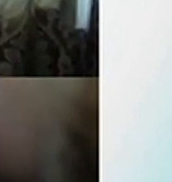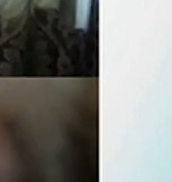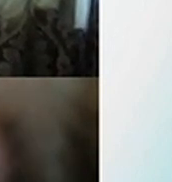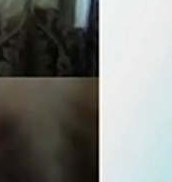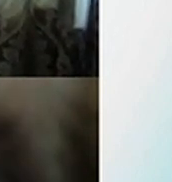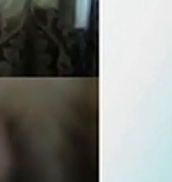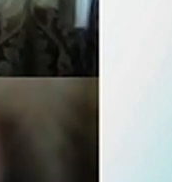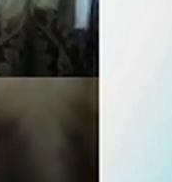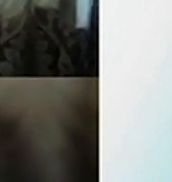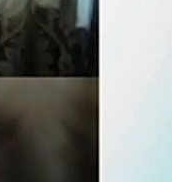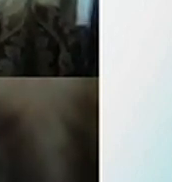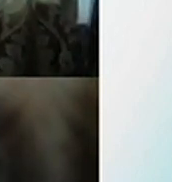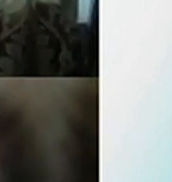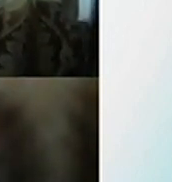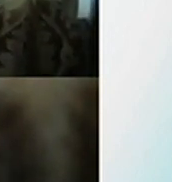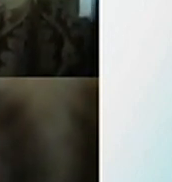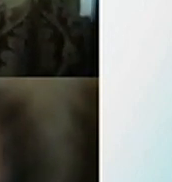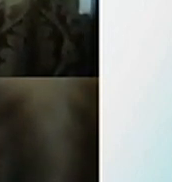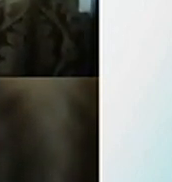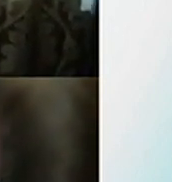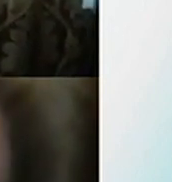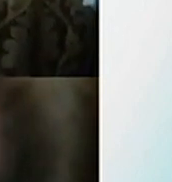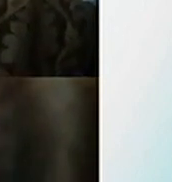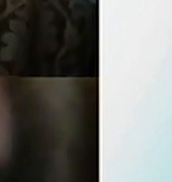Atención. Señas.